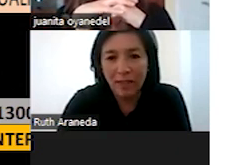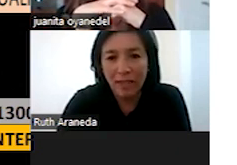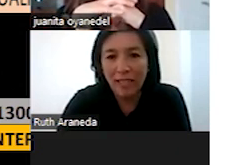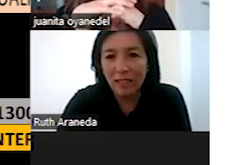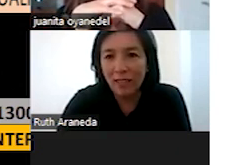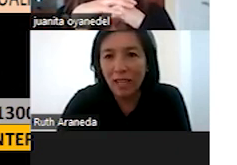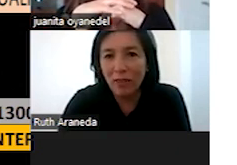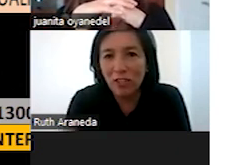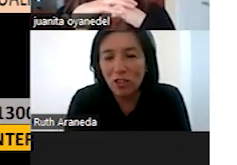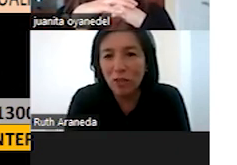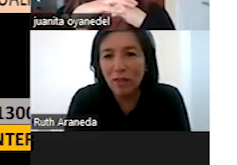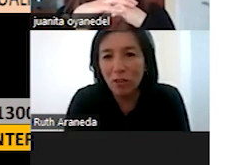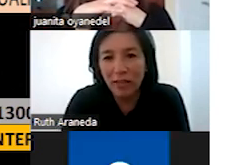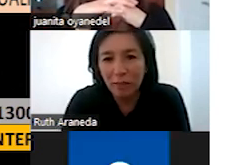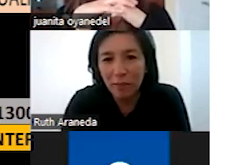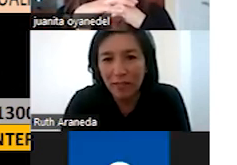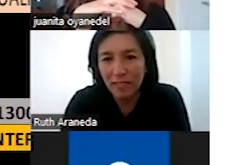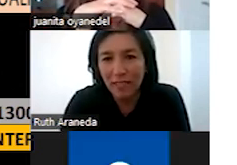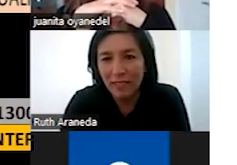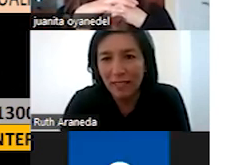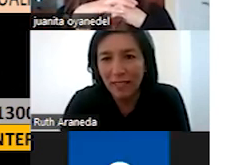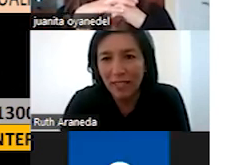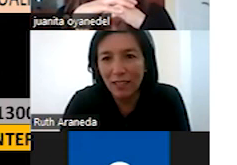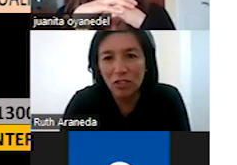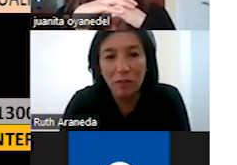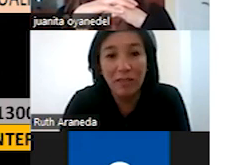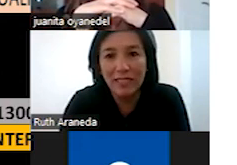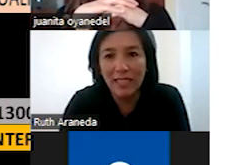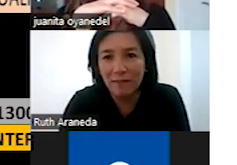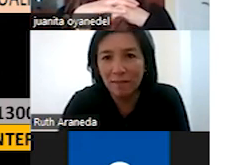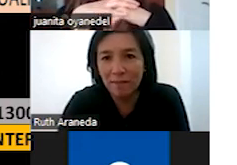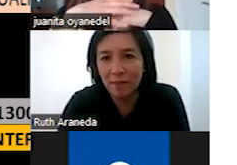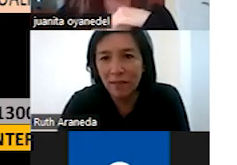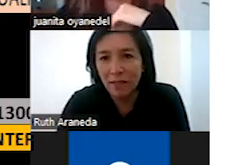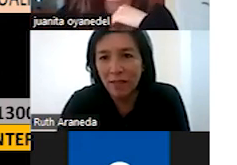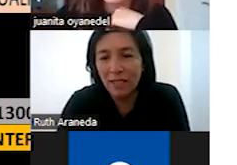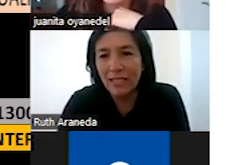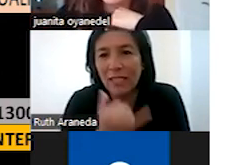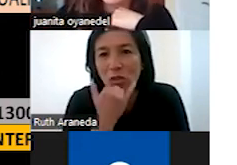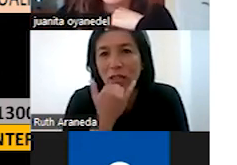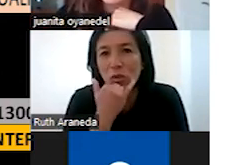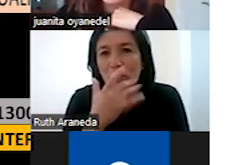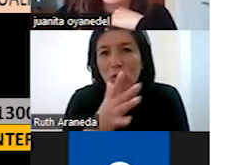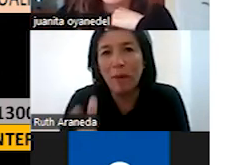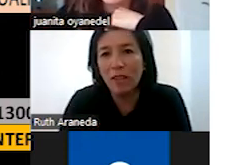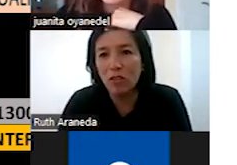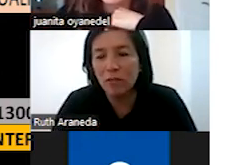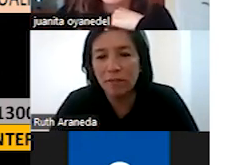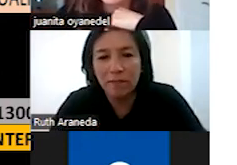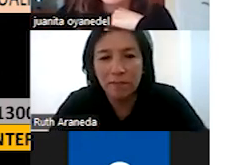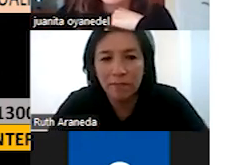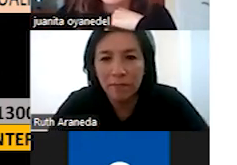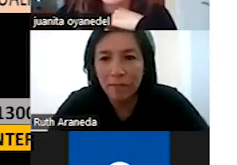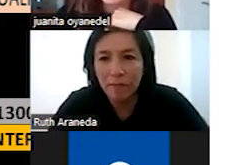ti, Es sí. que ahora yo no me veo, me parece, entonces para avisar. Y si se sube a YouTube, no aparezco